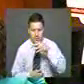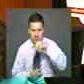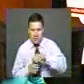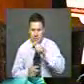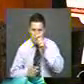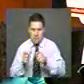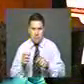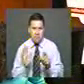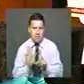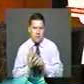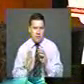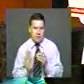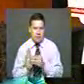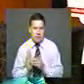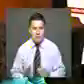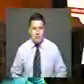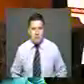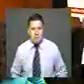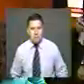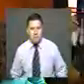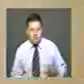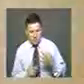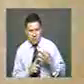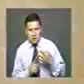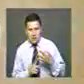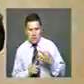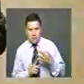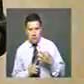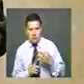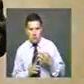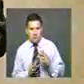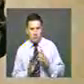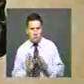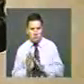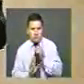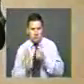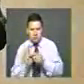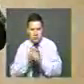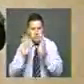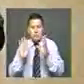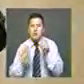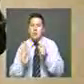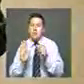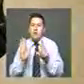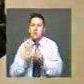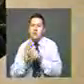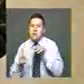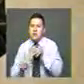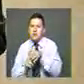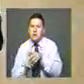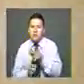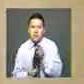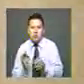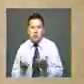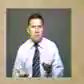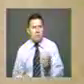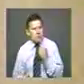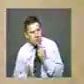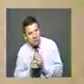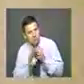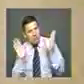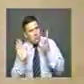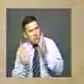las parejas del mismo sexo. Tercero, la Corte no fue clara en establecer cuáles serían los efectos jurídicos que tendrían